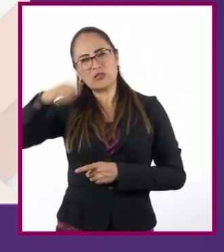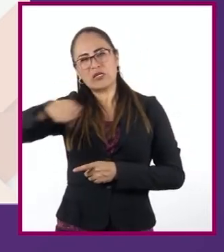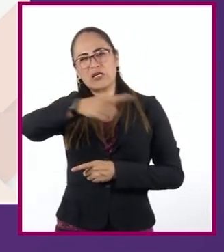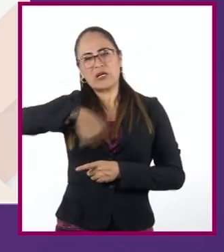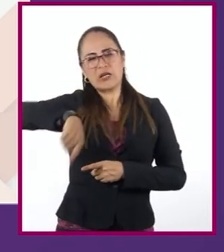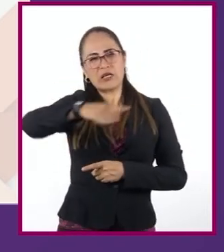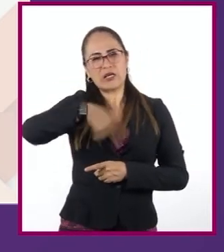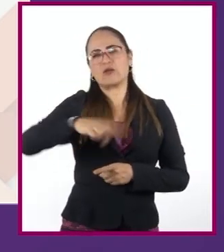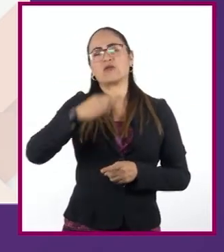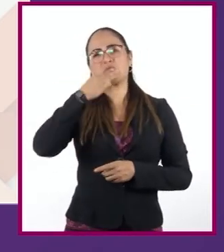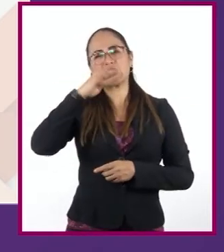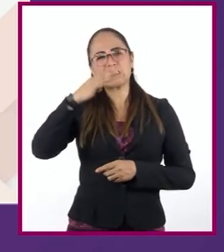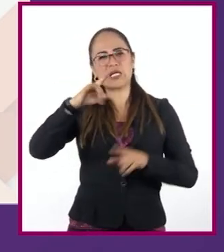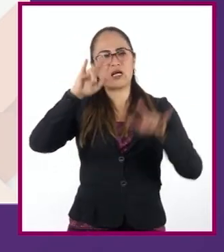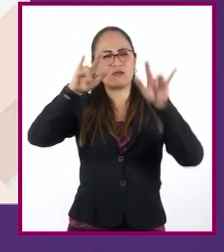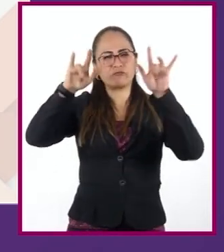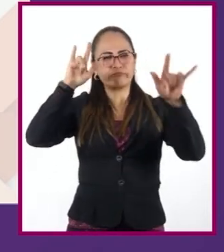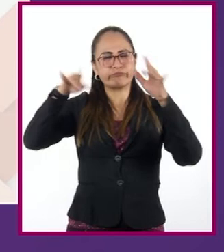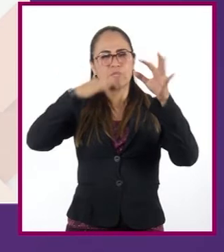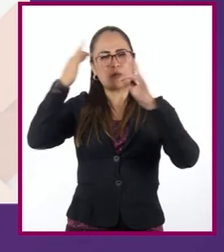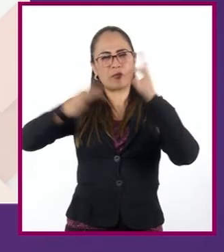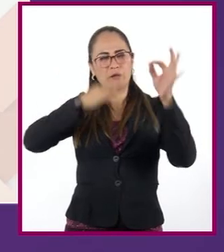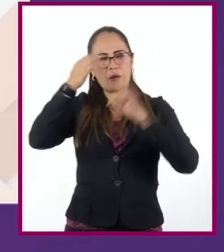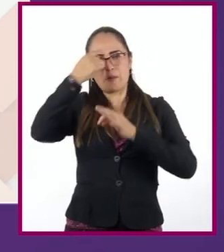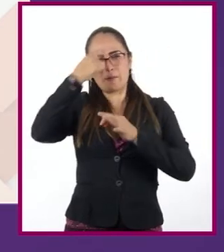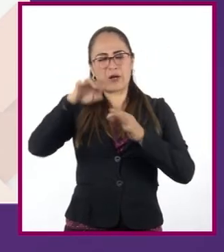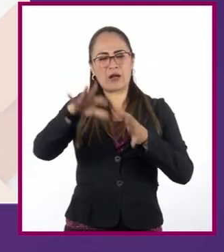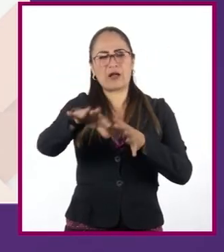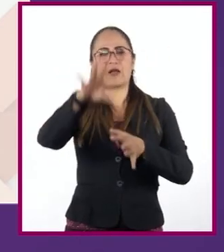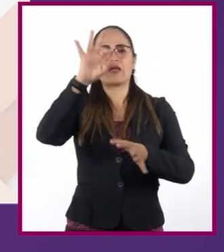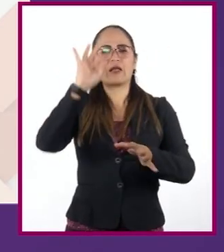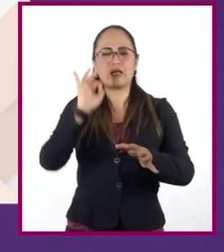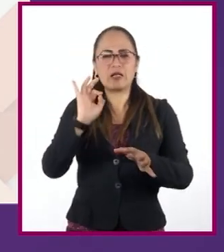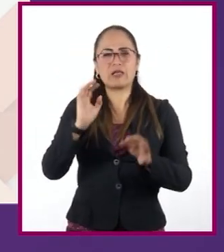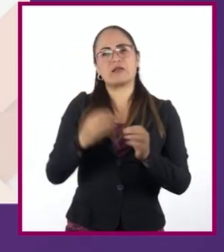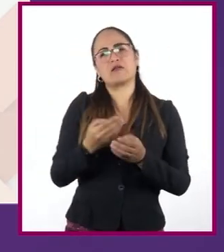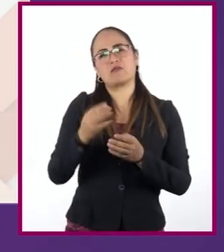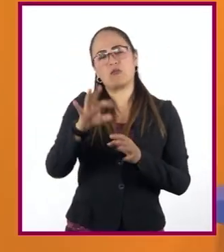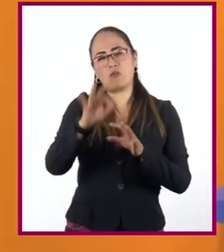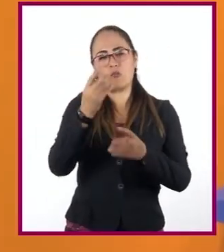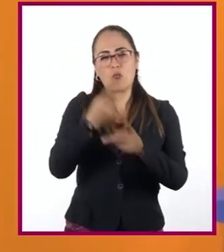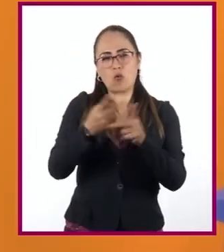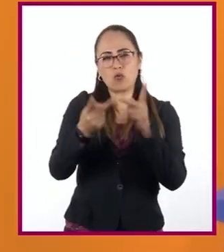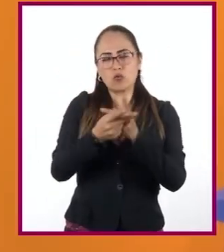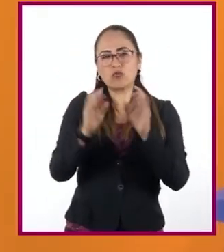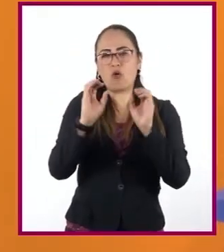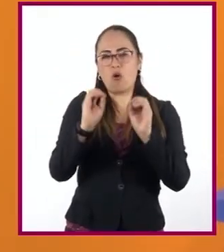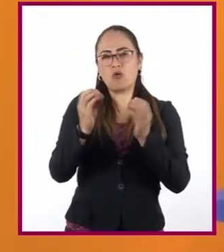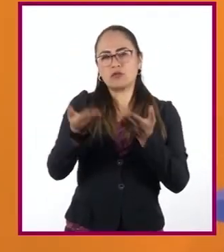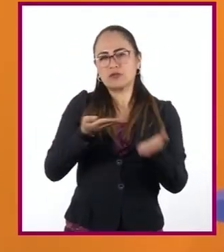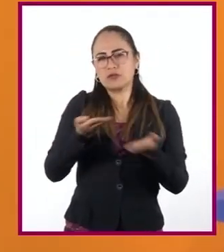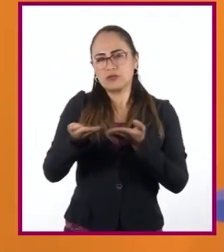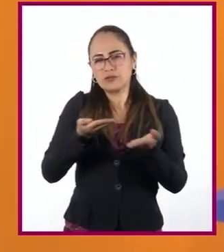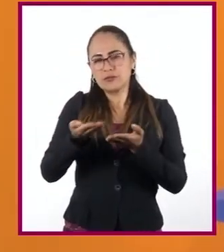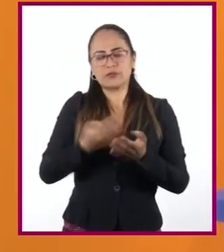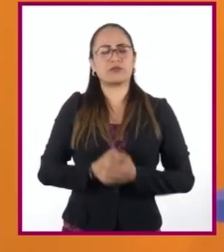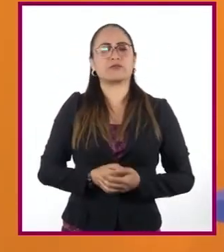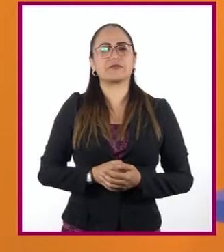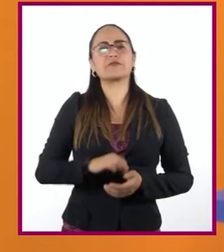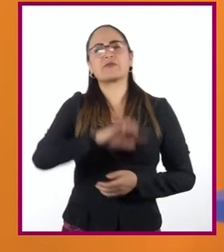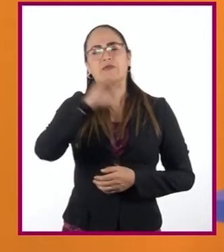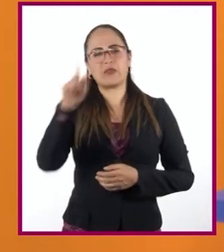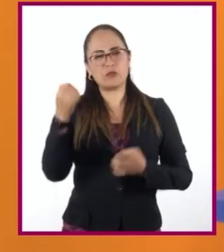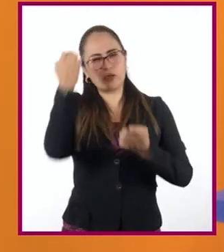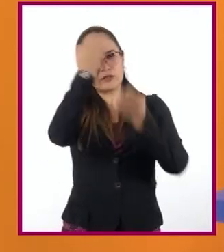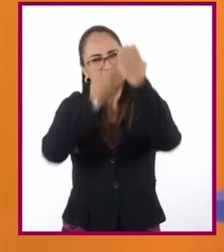influyen los mensajes publicitarios en la elección de un producto o servicio. Al realizar el análisis de